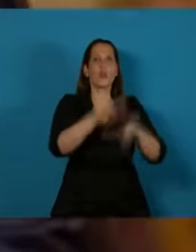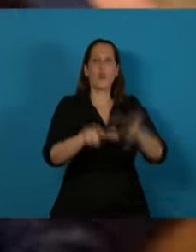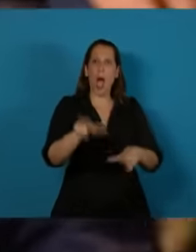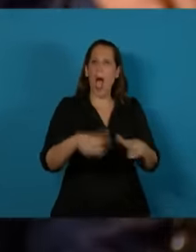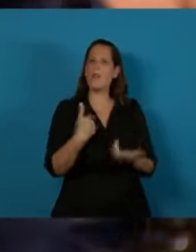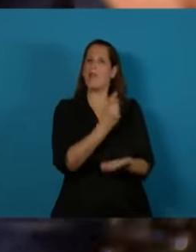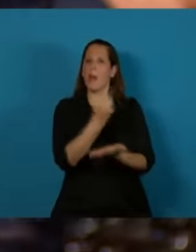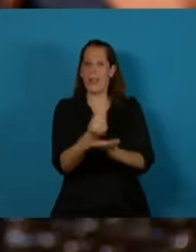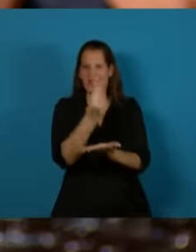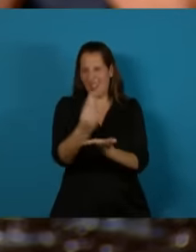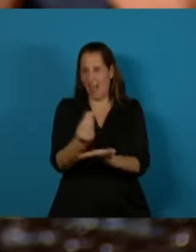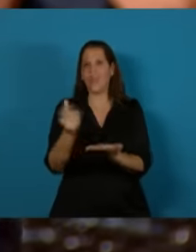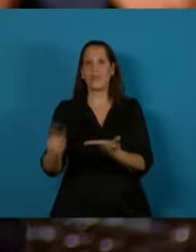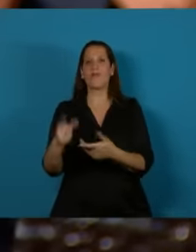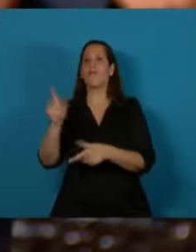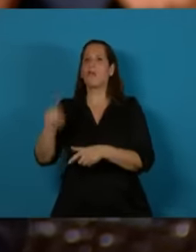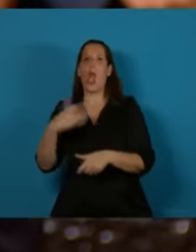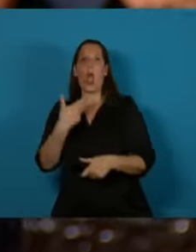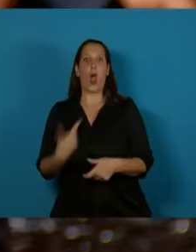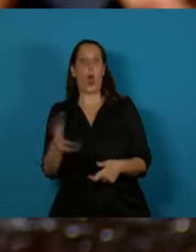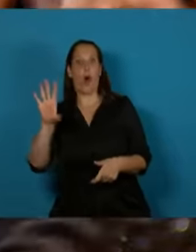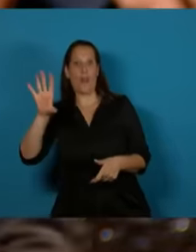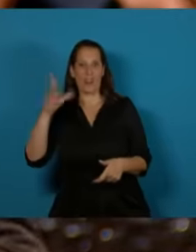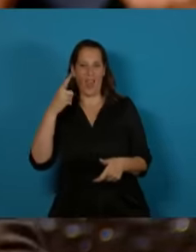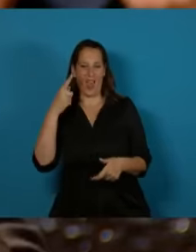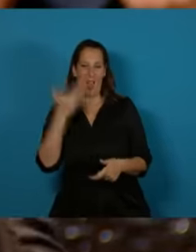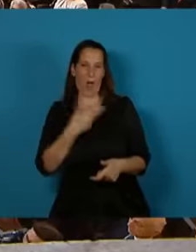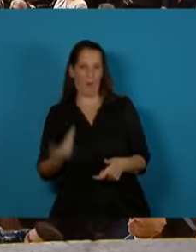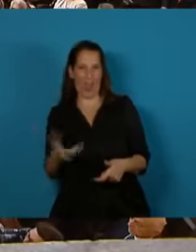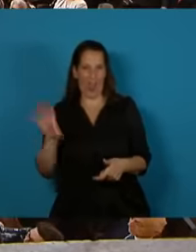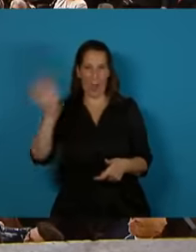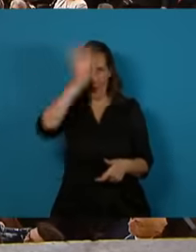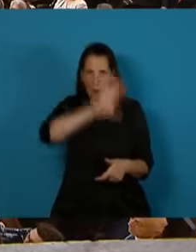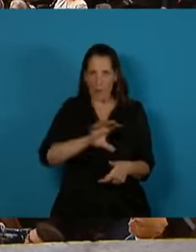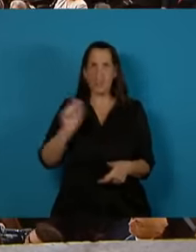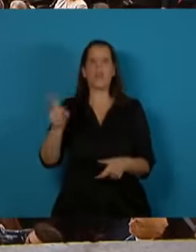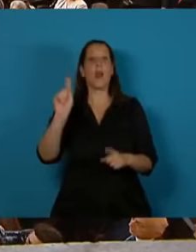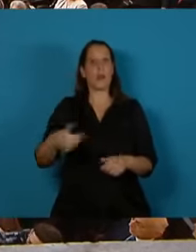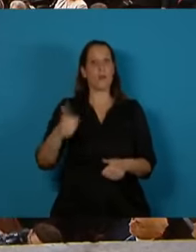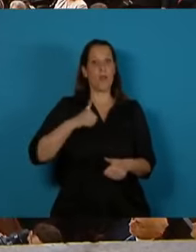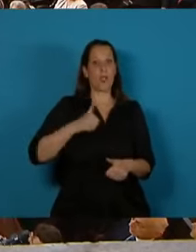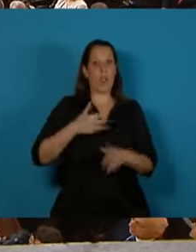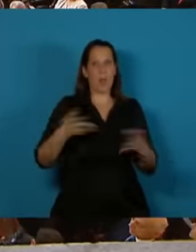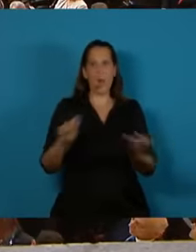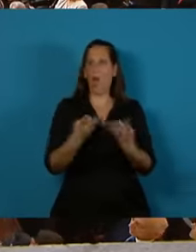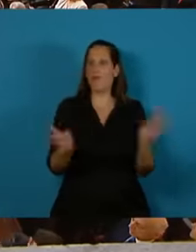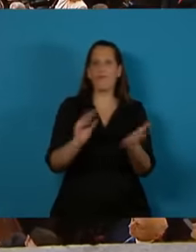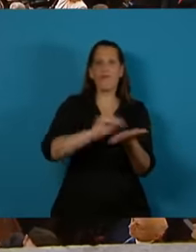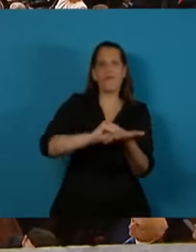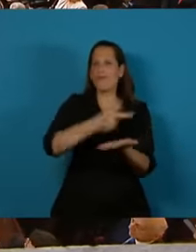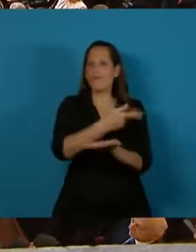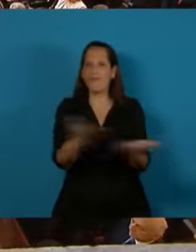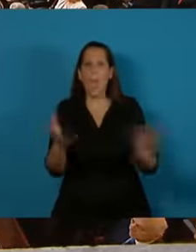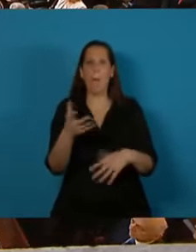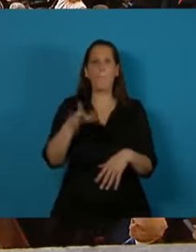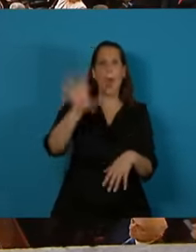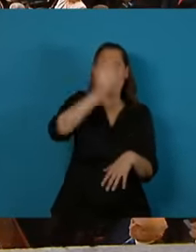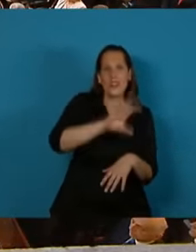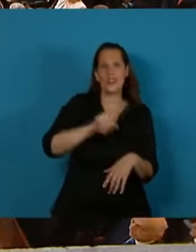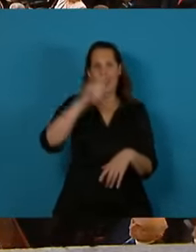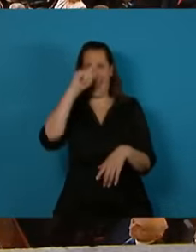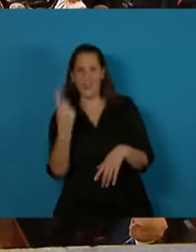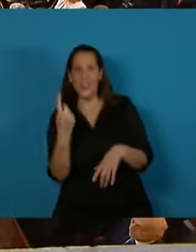gobernadores, autoridades nacionales, provinciales, municipales, titulares de las Fuerzas Armadas, señores legisladores nacionales y provinciales,